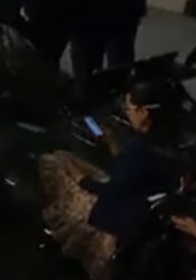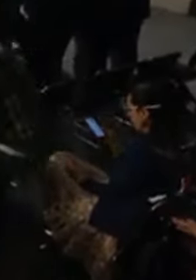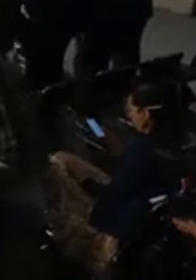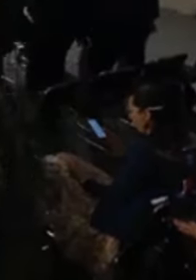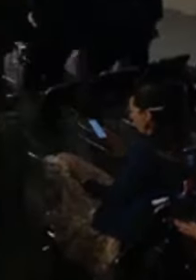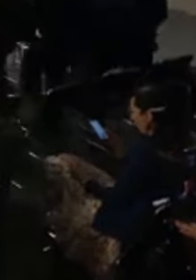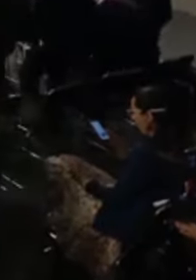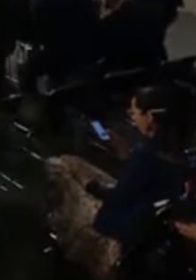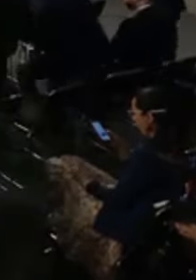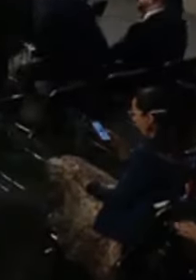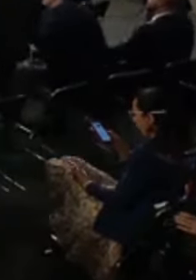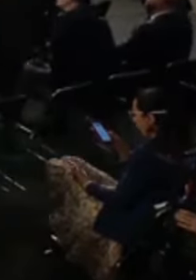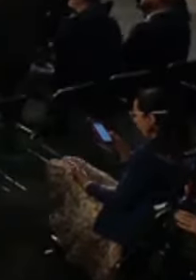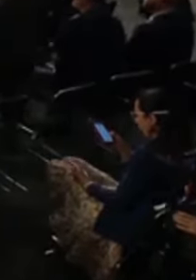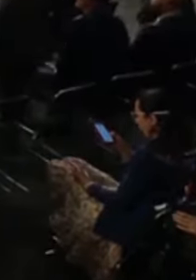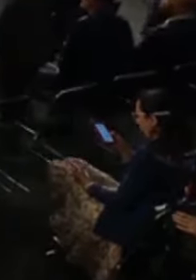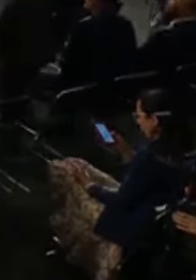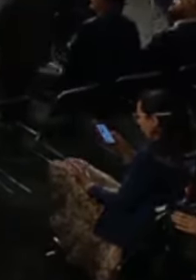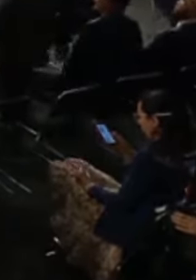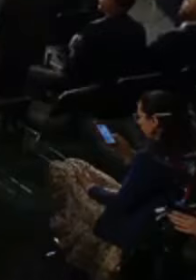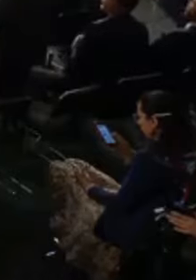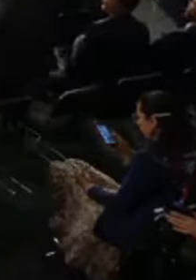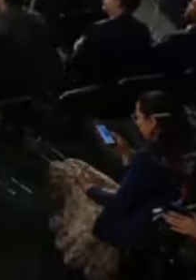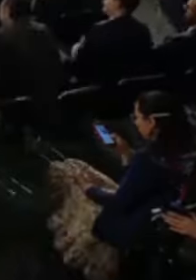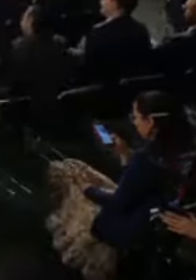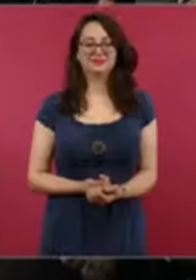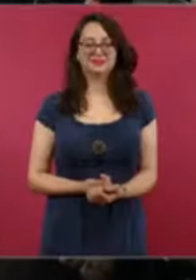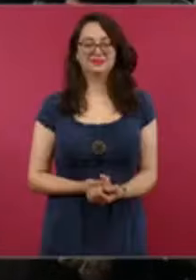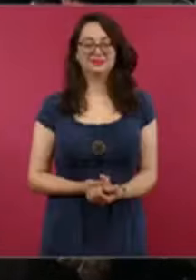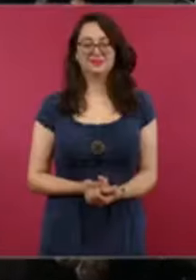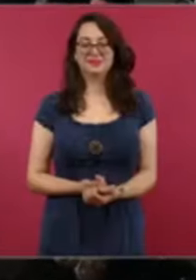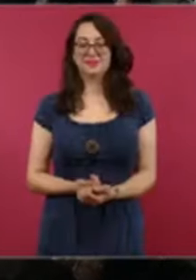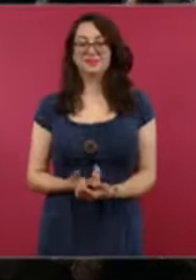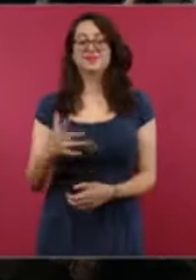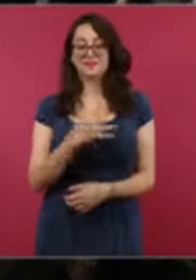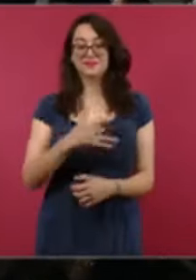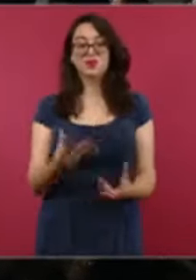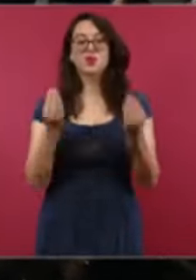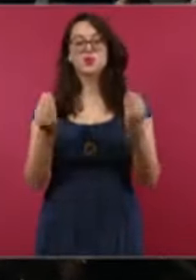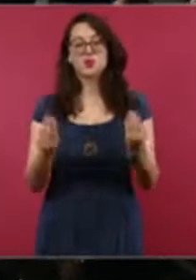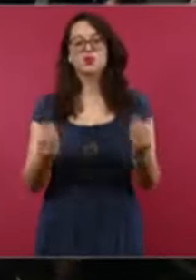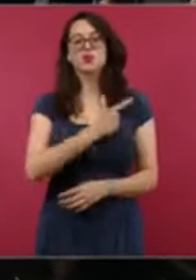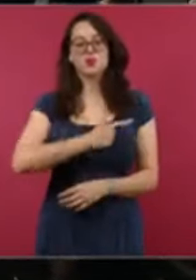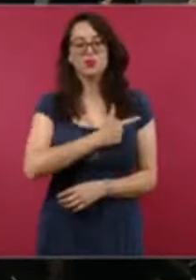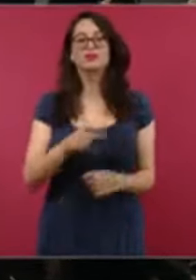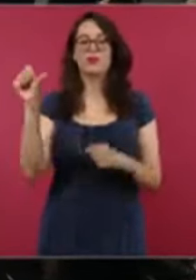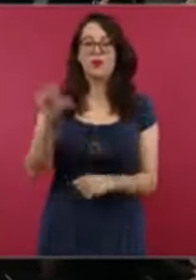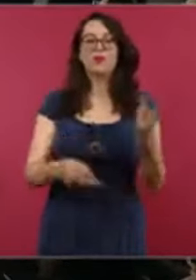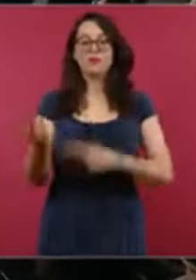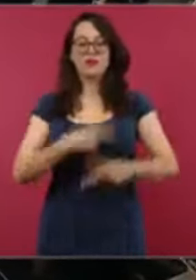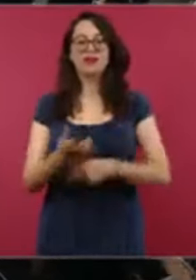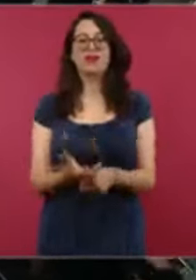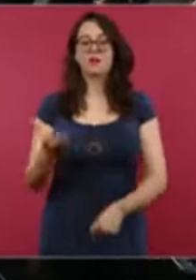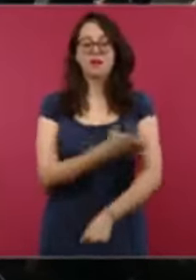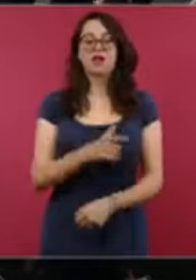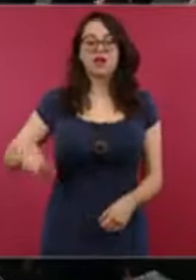el que en esta conferencia, siéntese por favor, nos acompañan las gobernadoras, los gobernadores